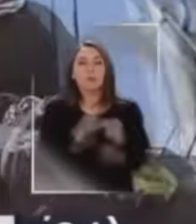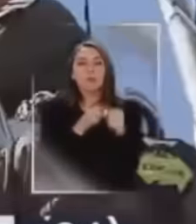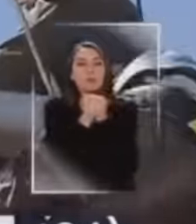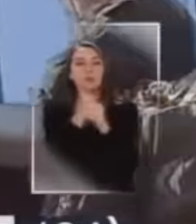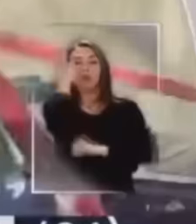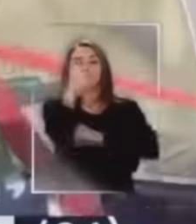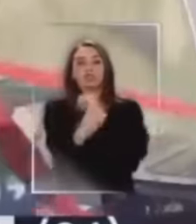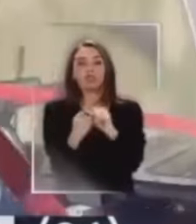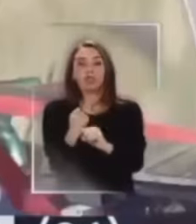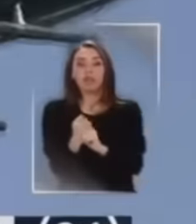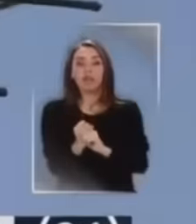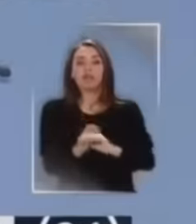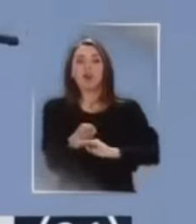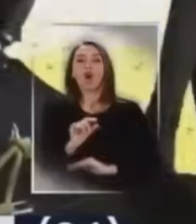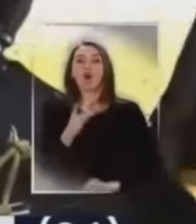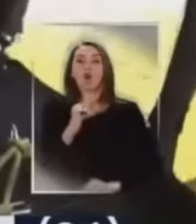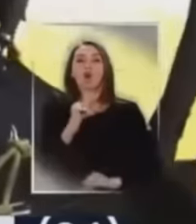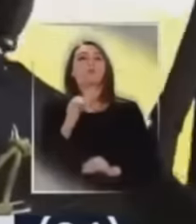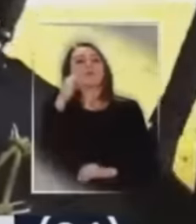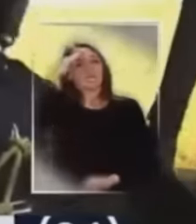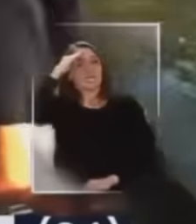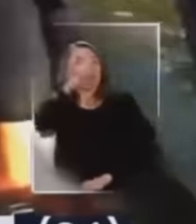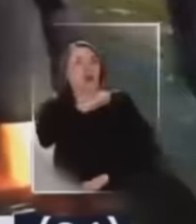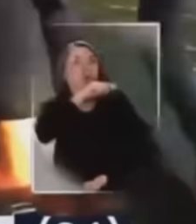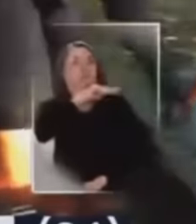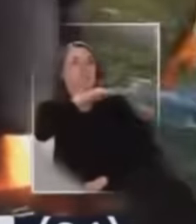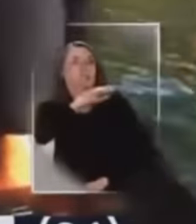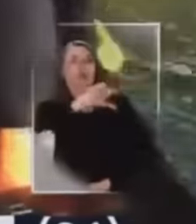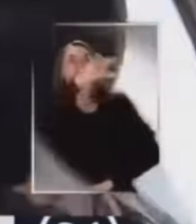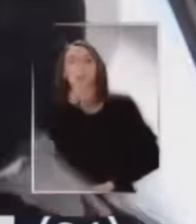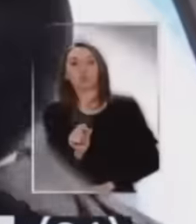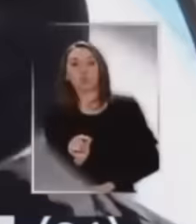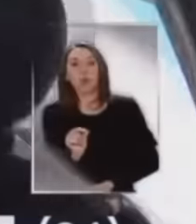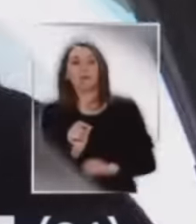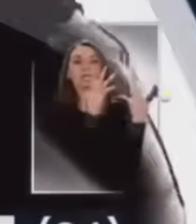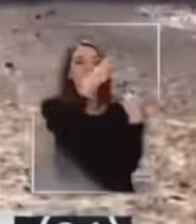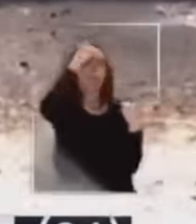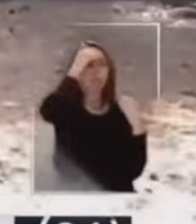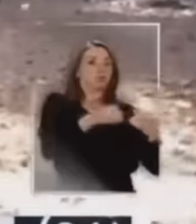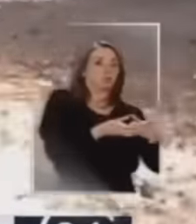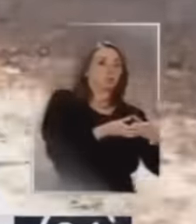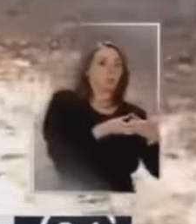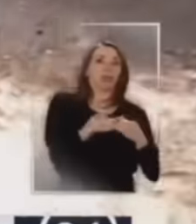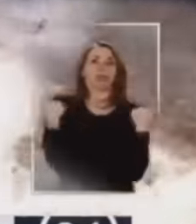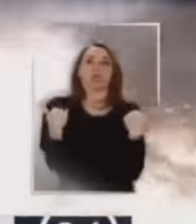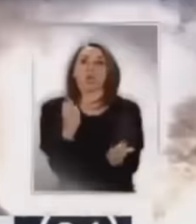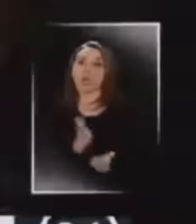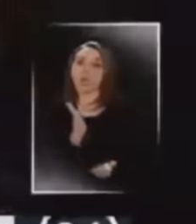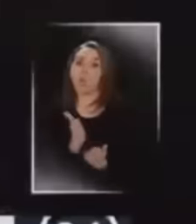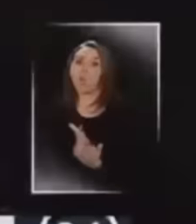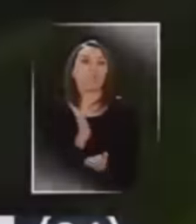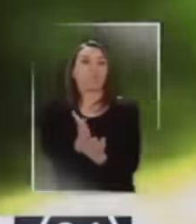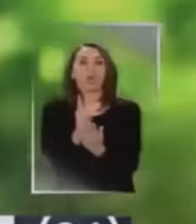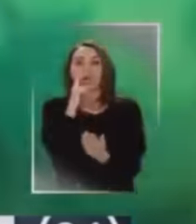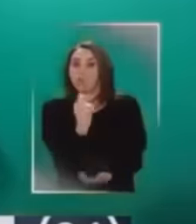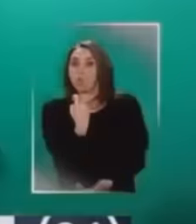Cada año llegan hasta el golpe oficiales de toda Sudamérica para capacitarse junto a sus unidades. Acá el entrenamiento es rudo, disciplinado y